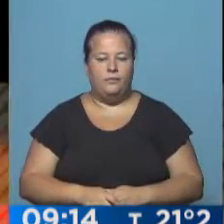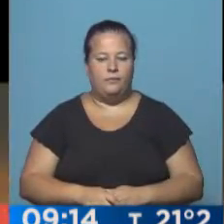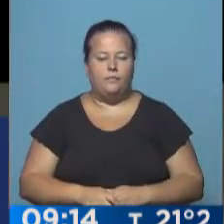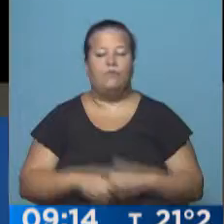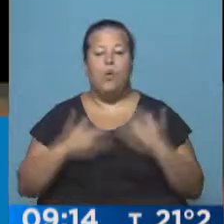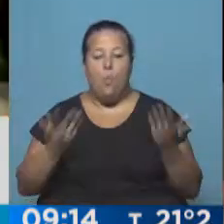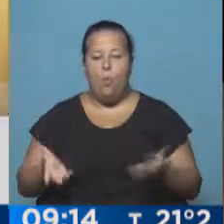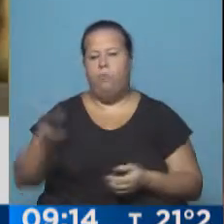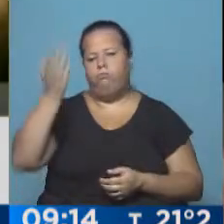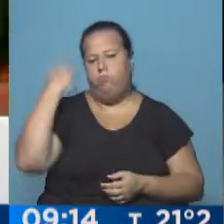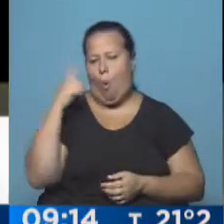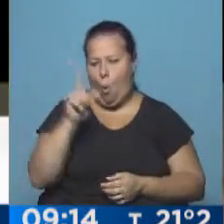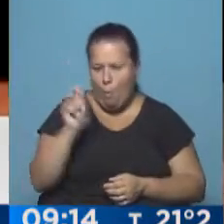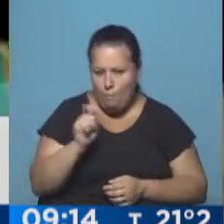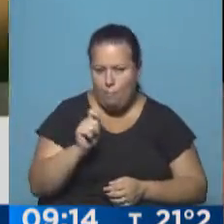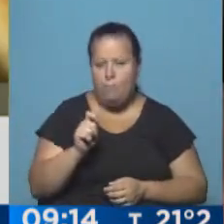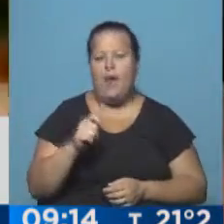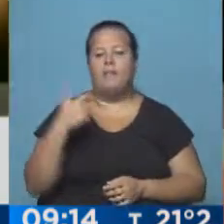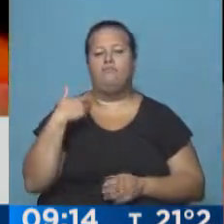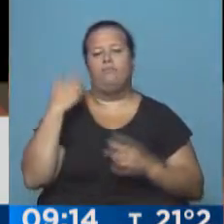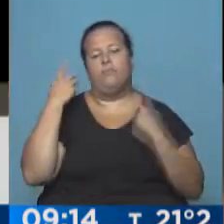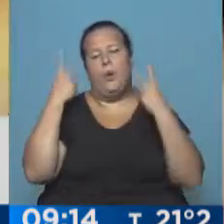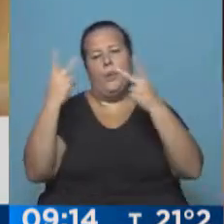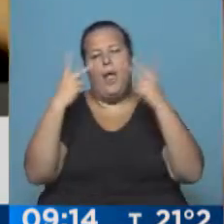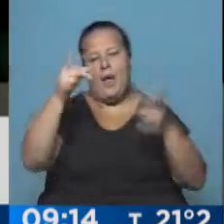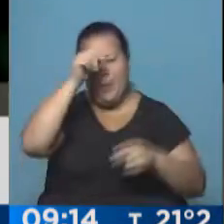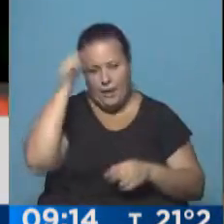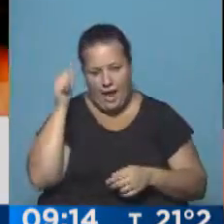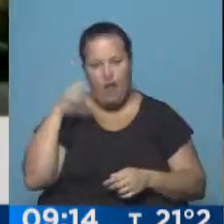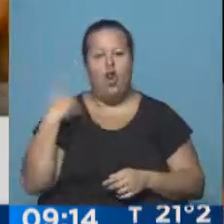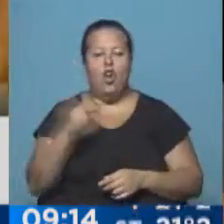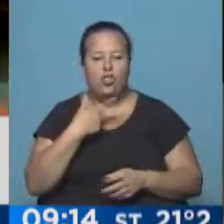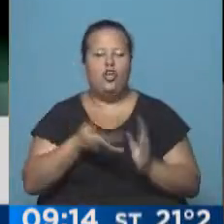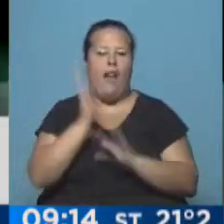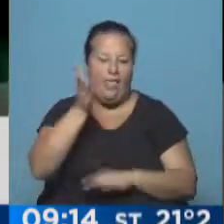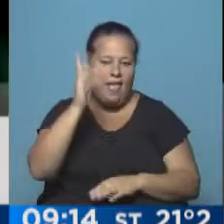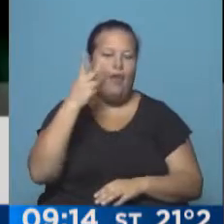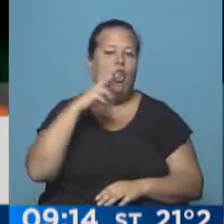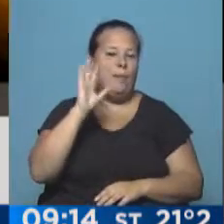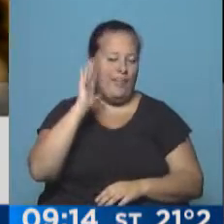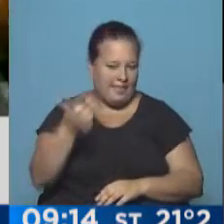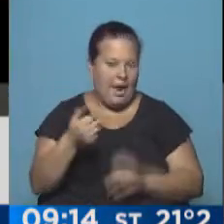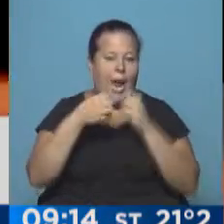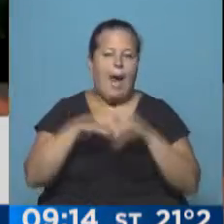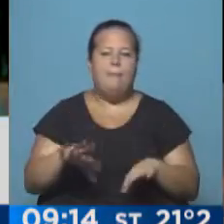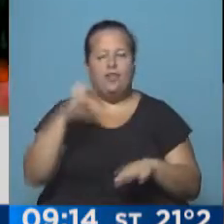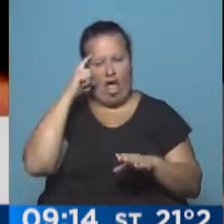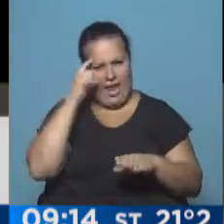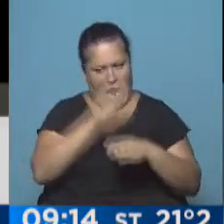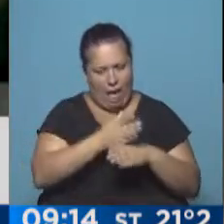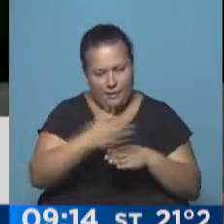bueno hace ya un mes que nos embarcamos en una gira de verano que se llama nosotros andamos 2016 arrancó a mediados de enero